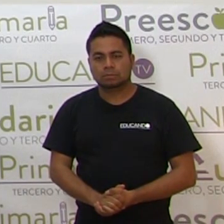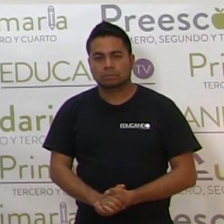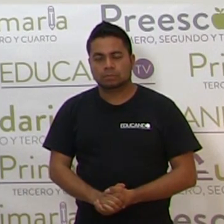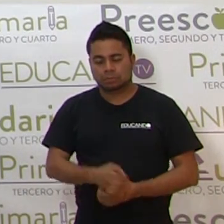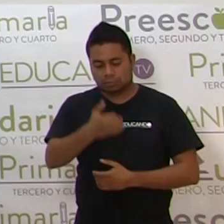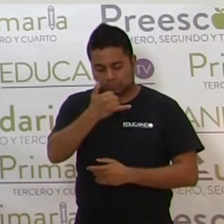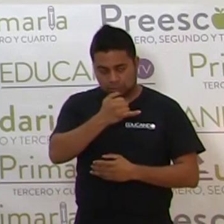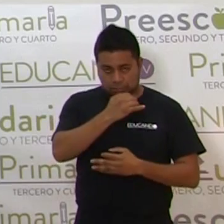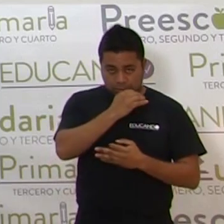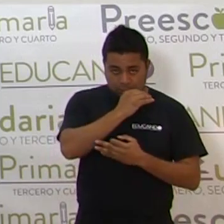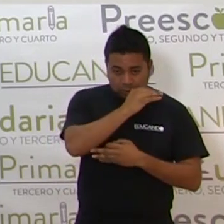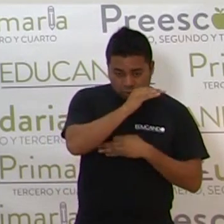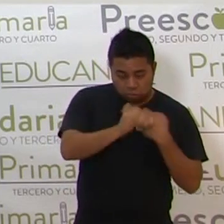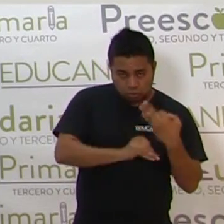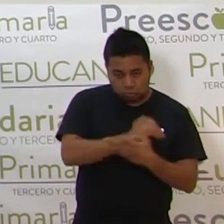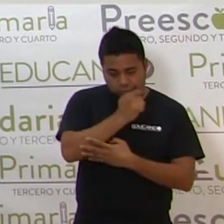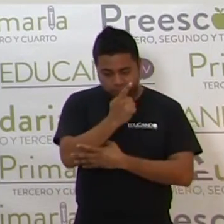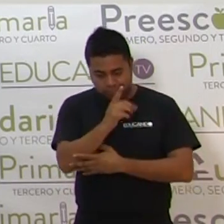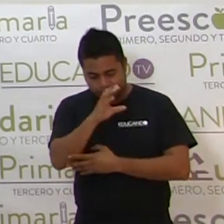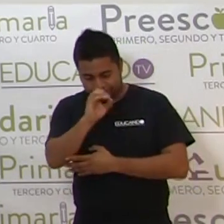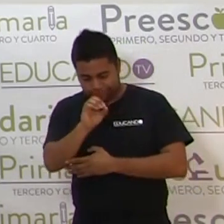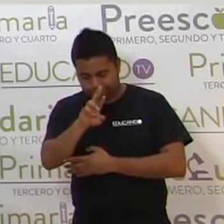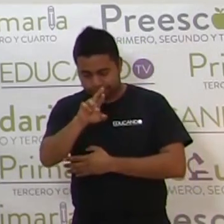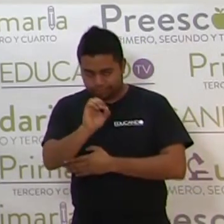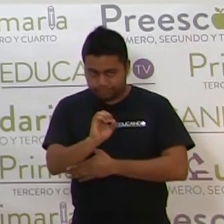un coro